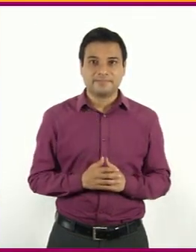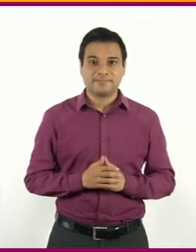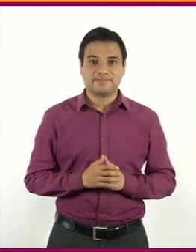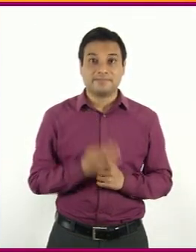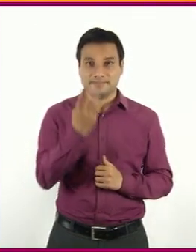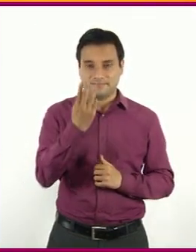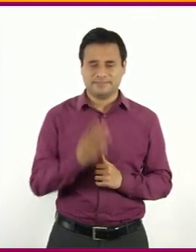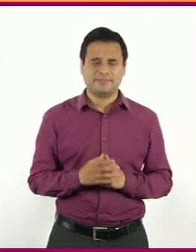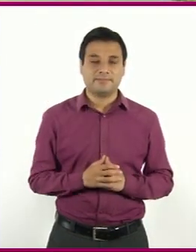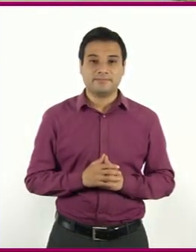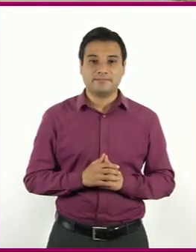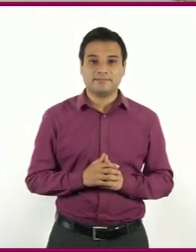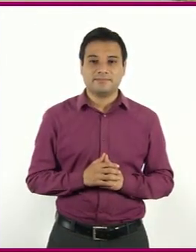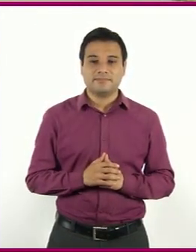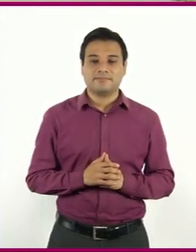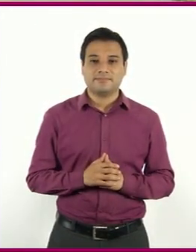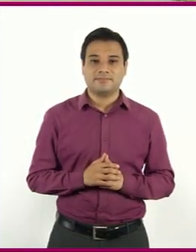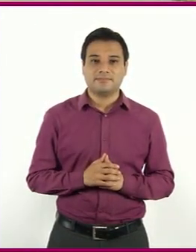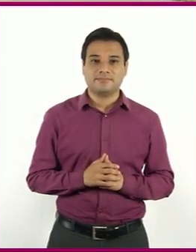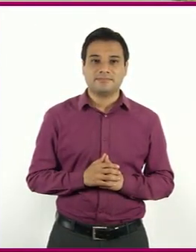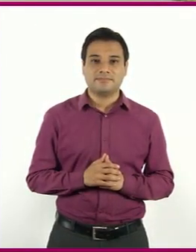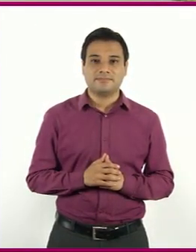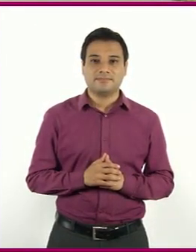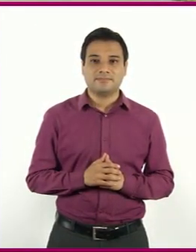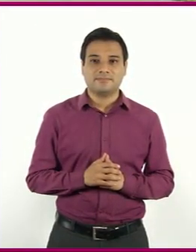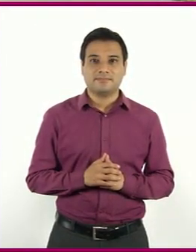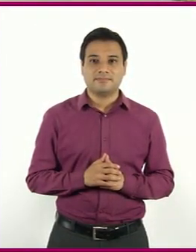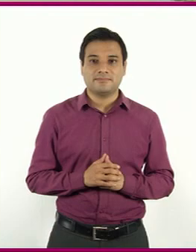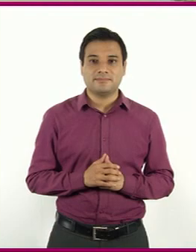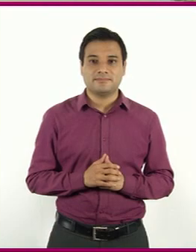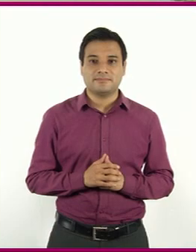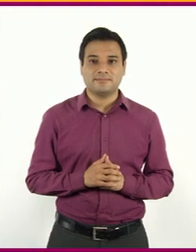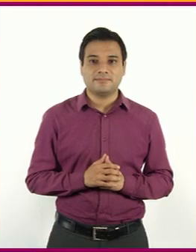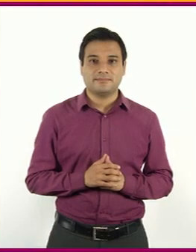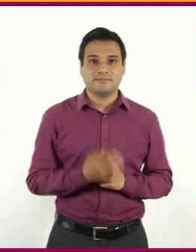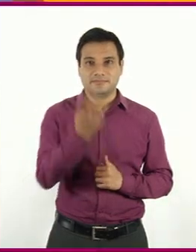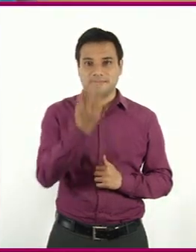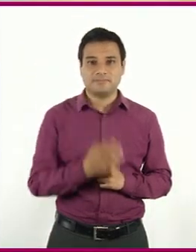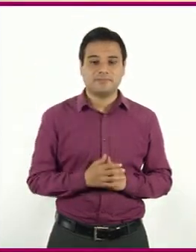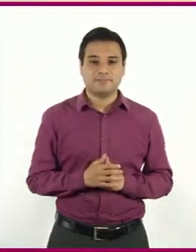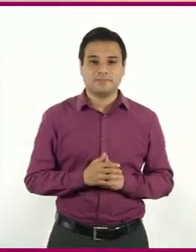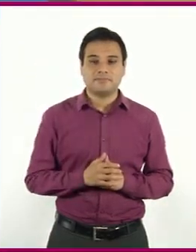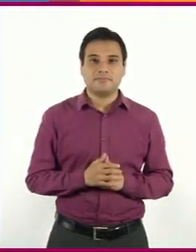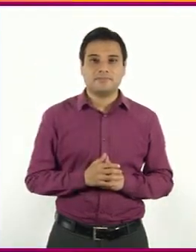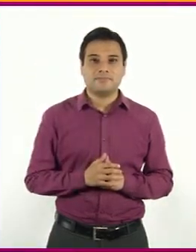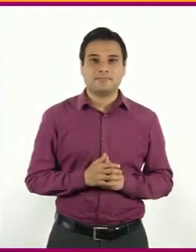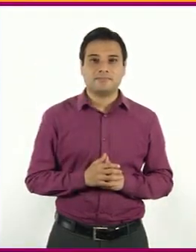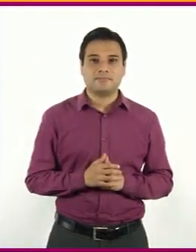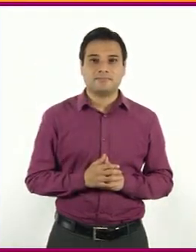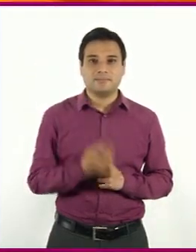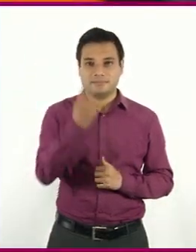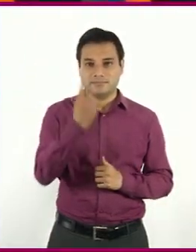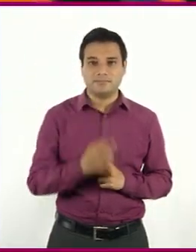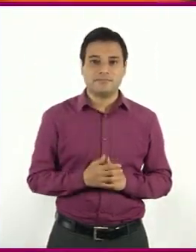Tres. Alcánzame, maestro, espérense. Vamos. ¿Listo? Tres.